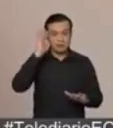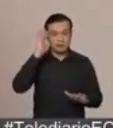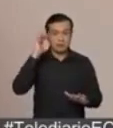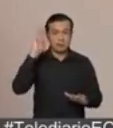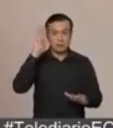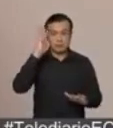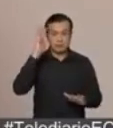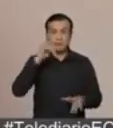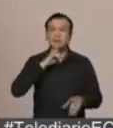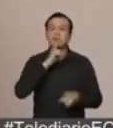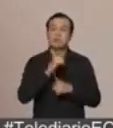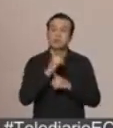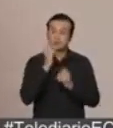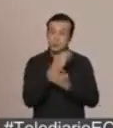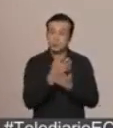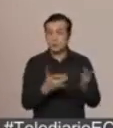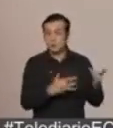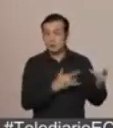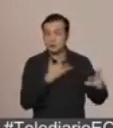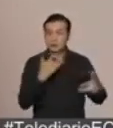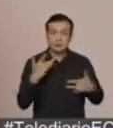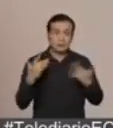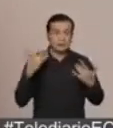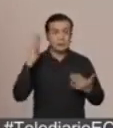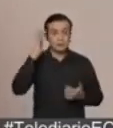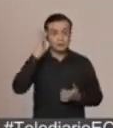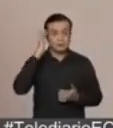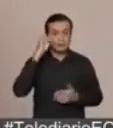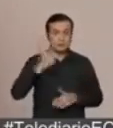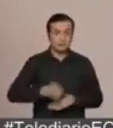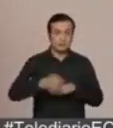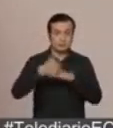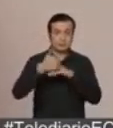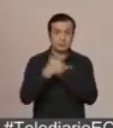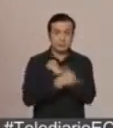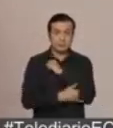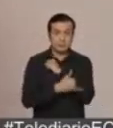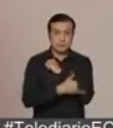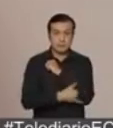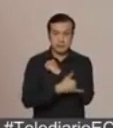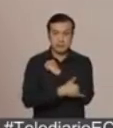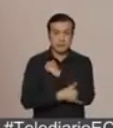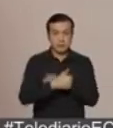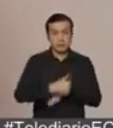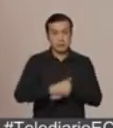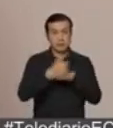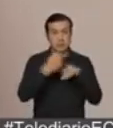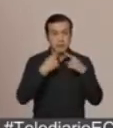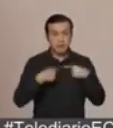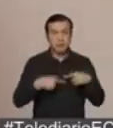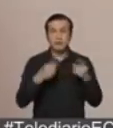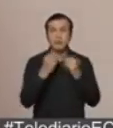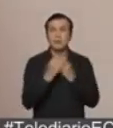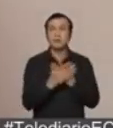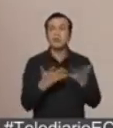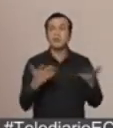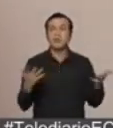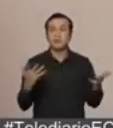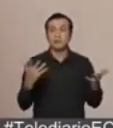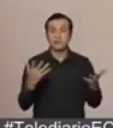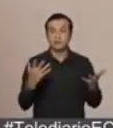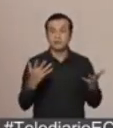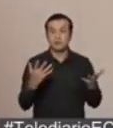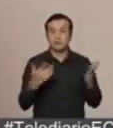también ha sido transmitido este malestar y esta preocupación a las autoridades, que haya un mensaje en el interior